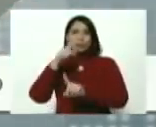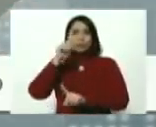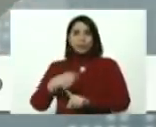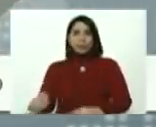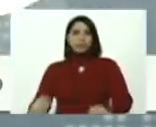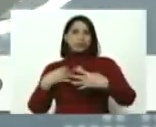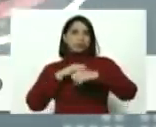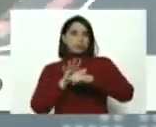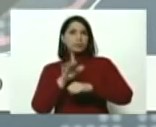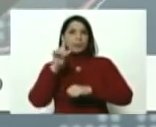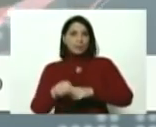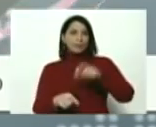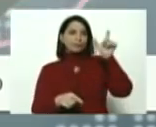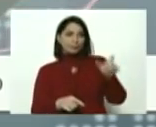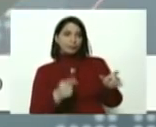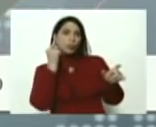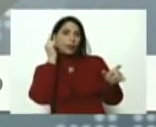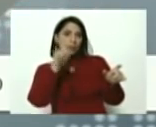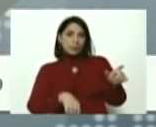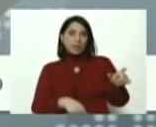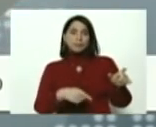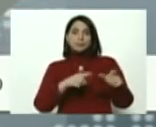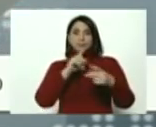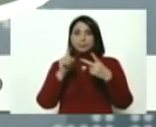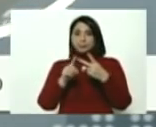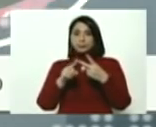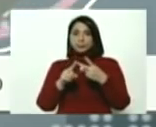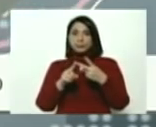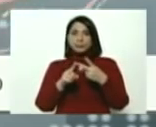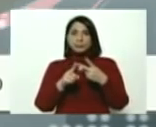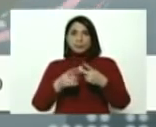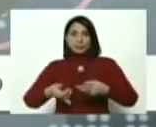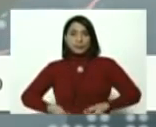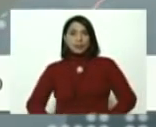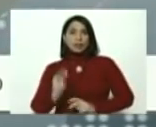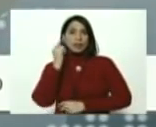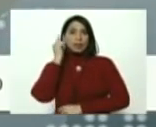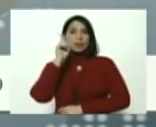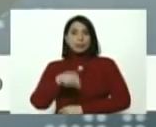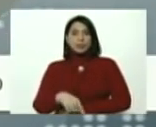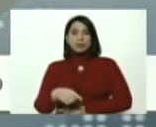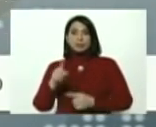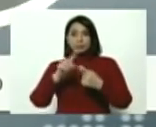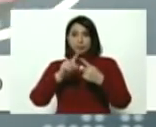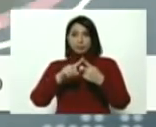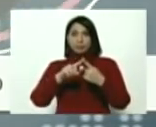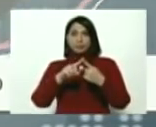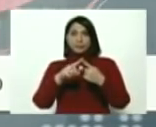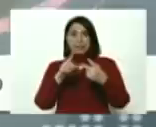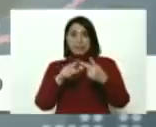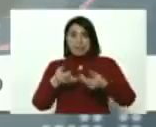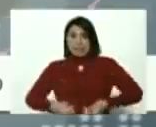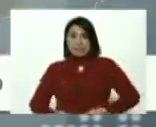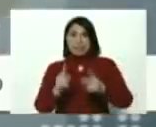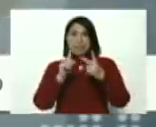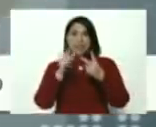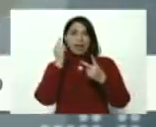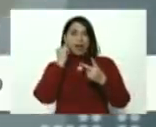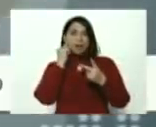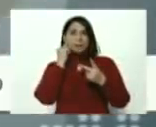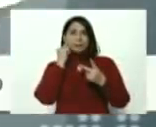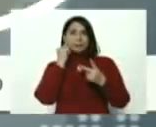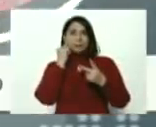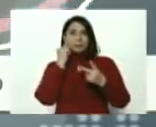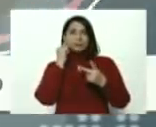ella también. También tenemos el caso de una hija de la señora que antes le mencioné, de 17 años de edad,